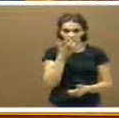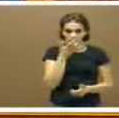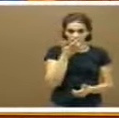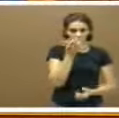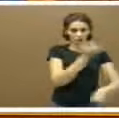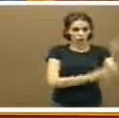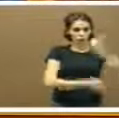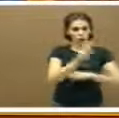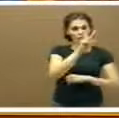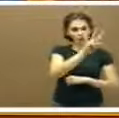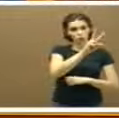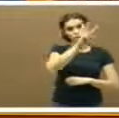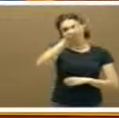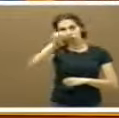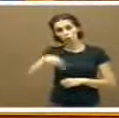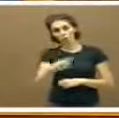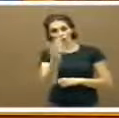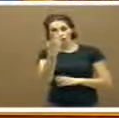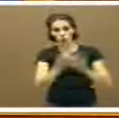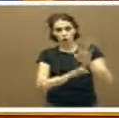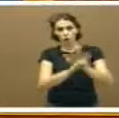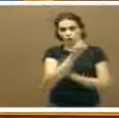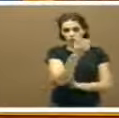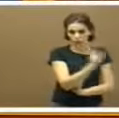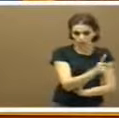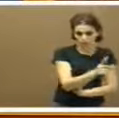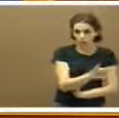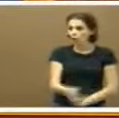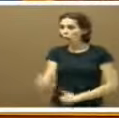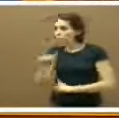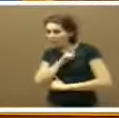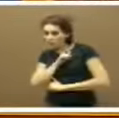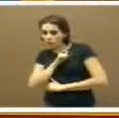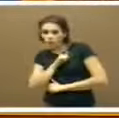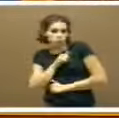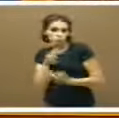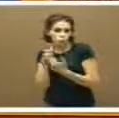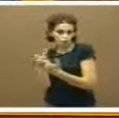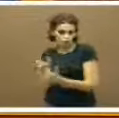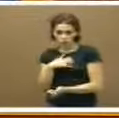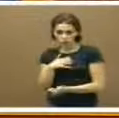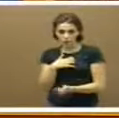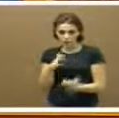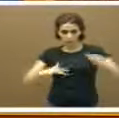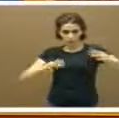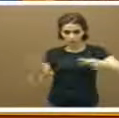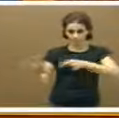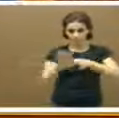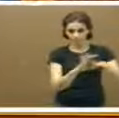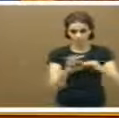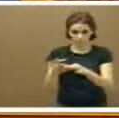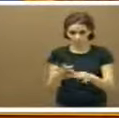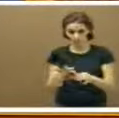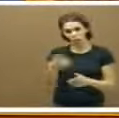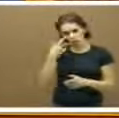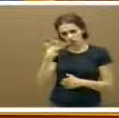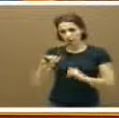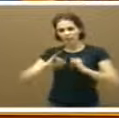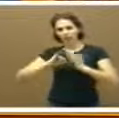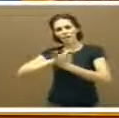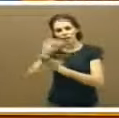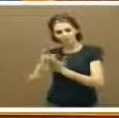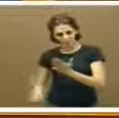,5%. Yo tengo la esperanza de que, dada la crisis de la que venimos,